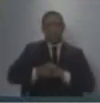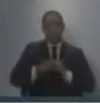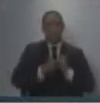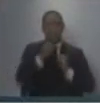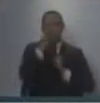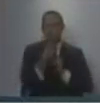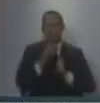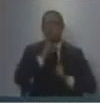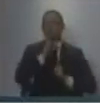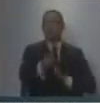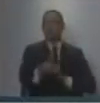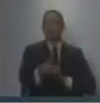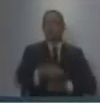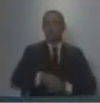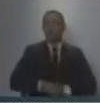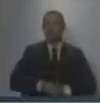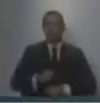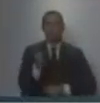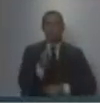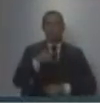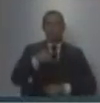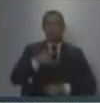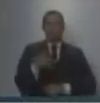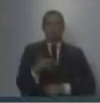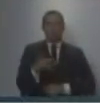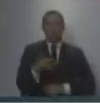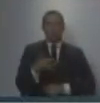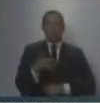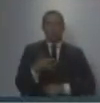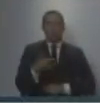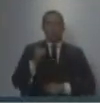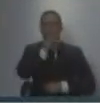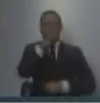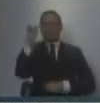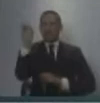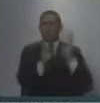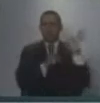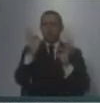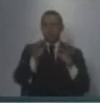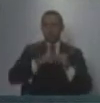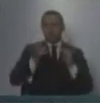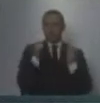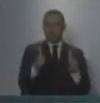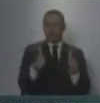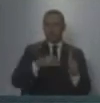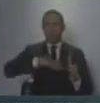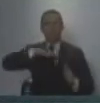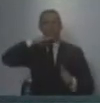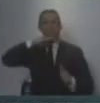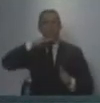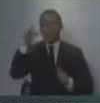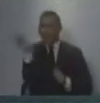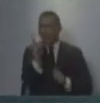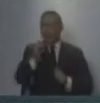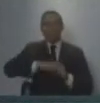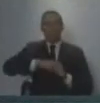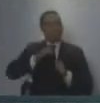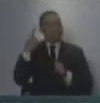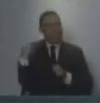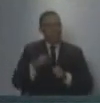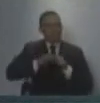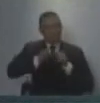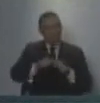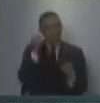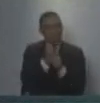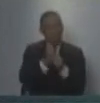demostramos. No me siento complacido en un 100% porque tenemos que seguir trabajando con más profundidad. Pero por